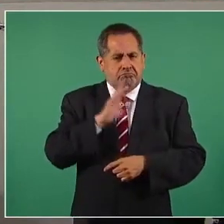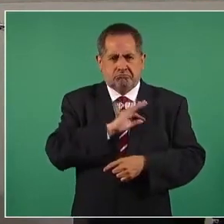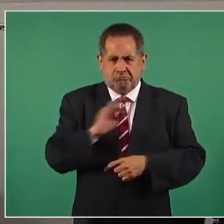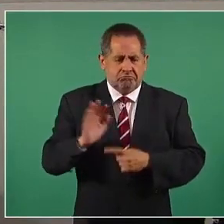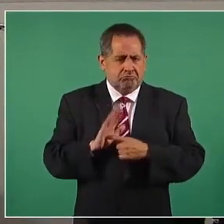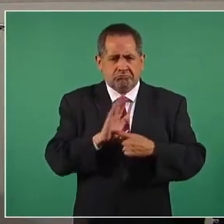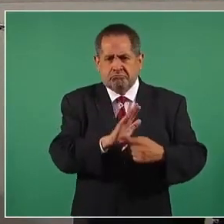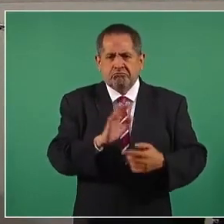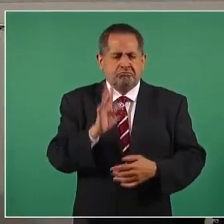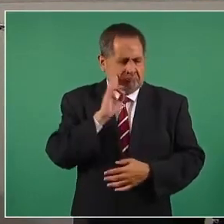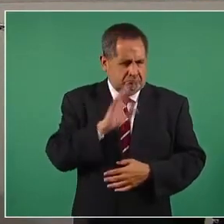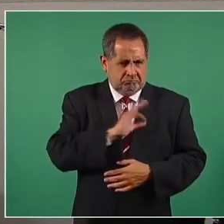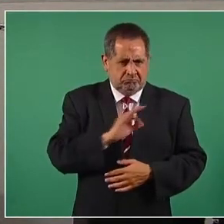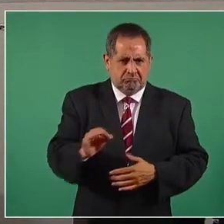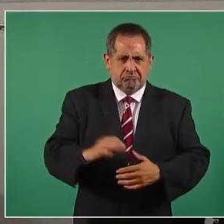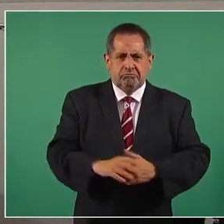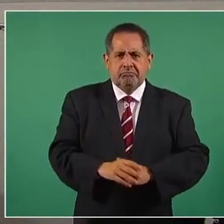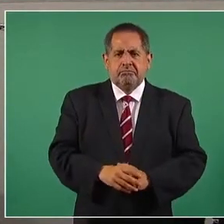Puede haber.